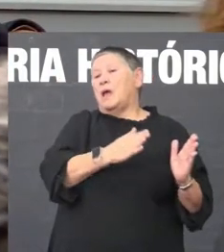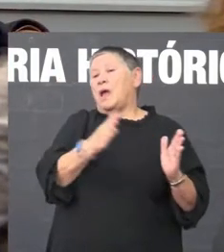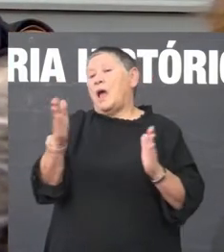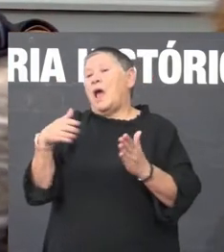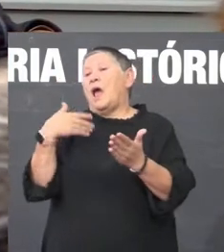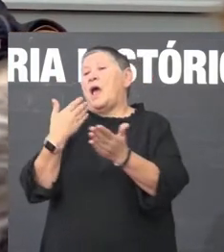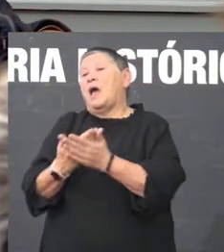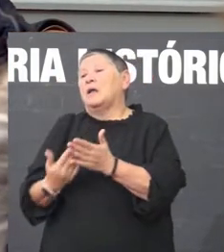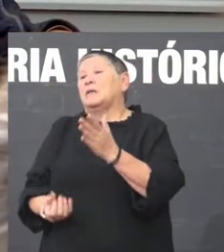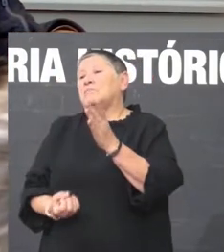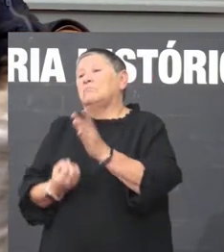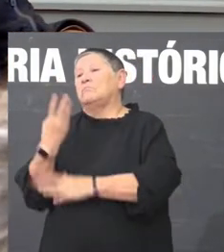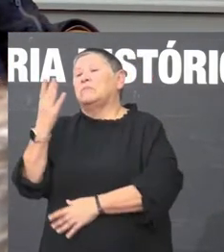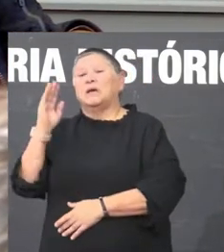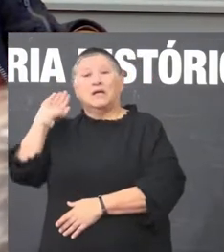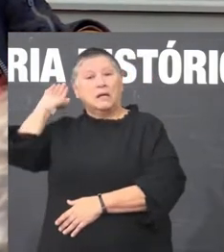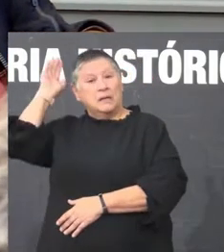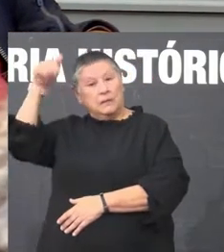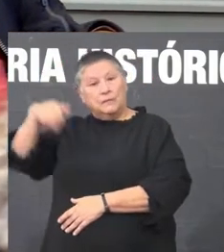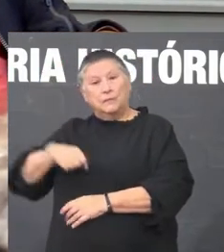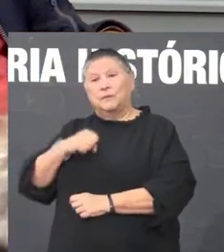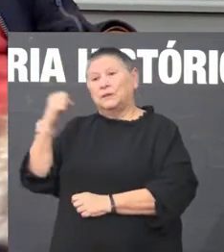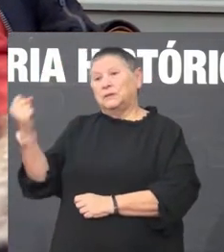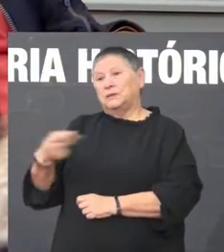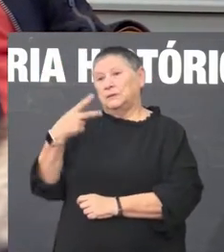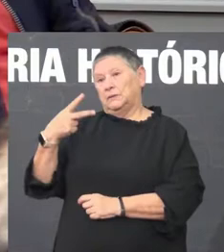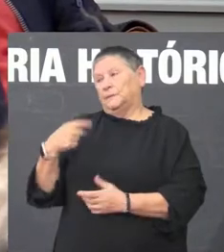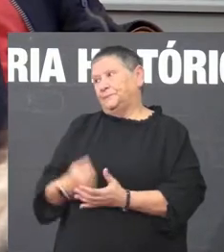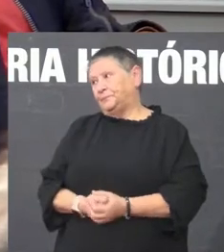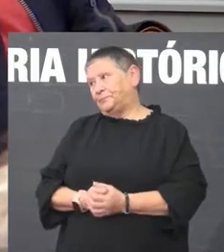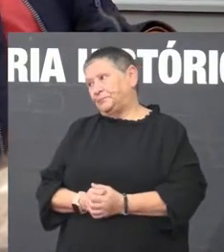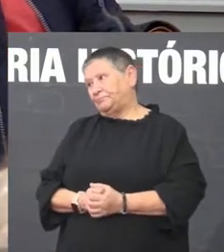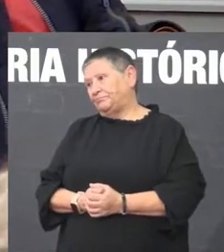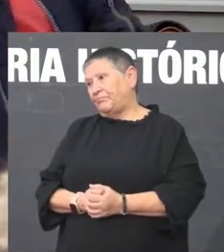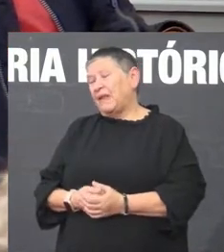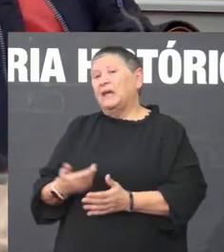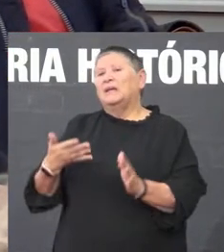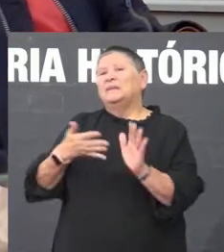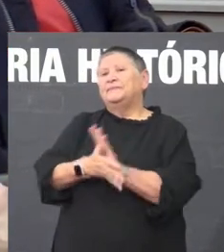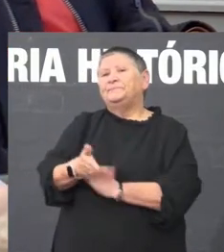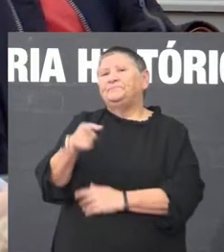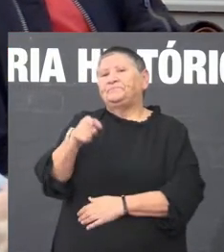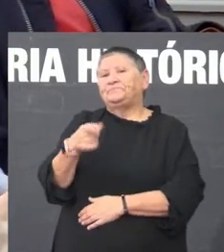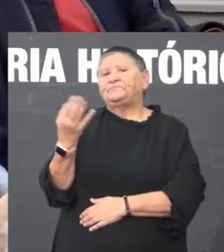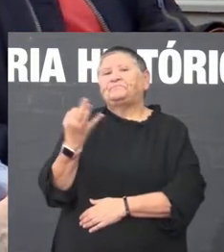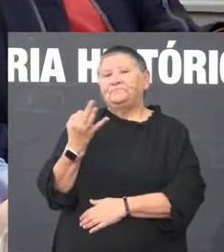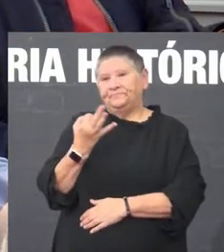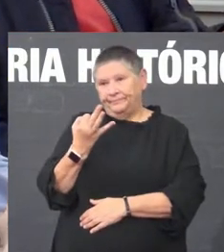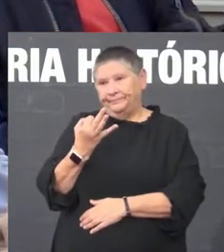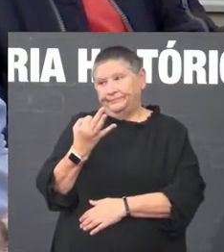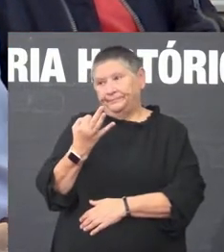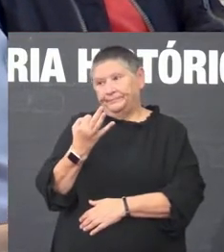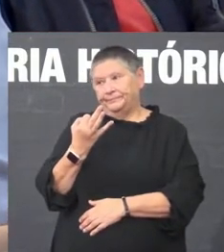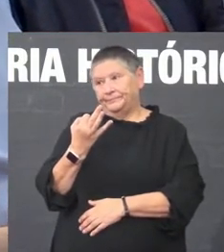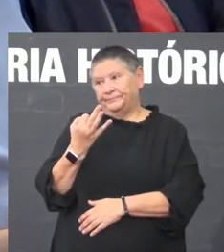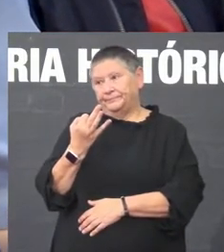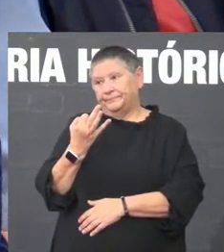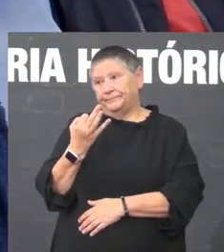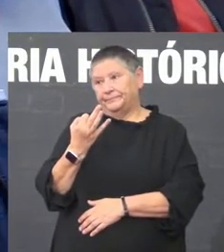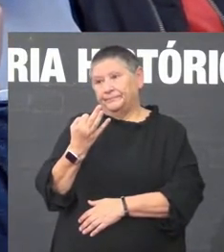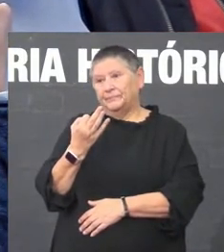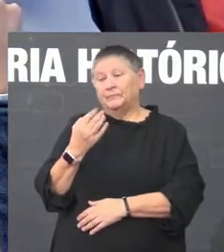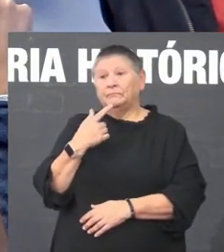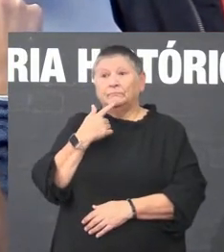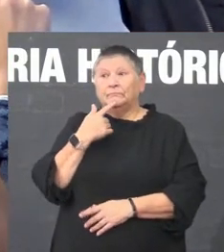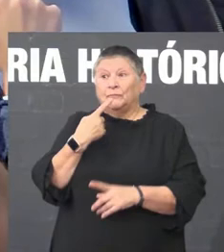República, la segunda. Bien, quiero decir con esto que nada es